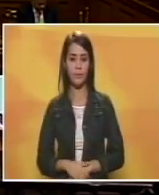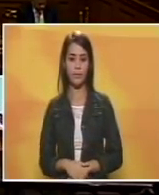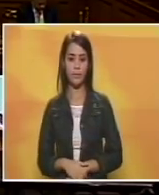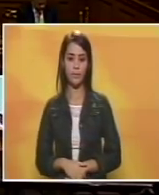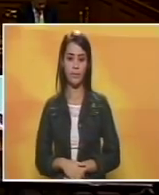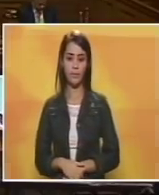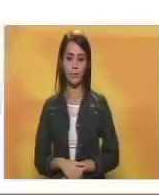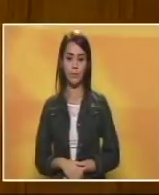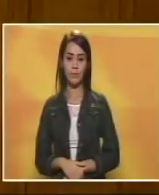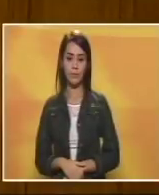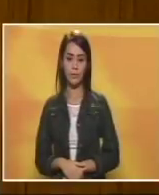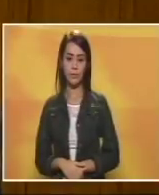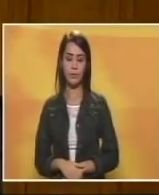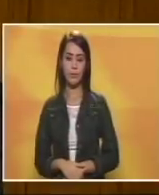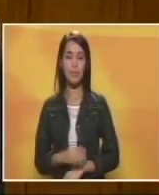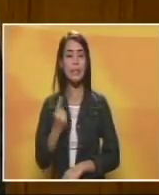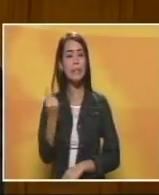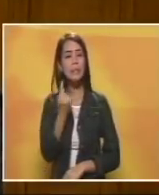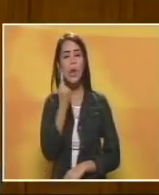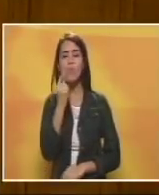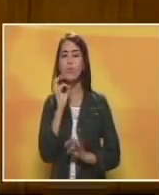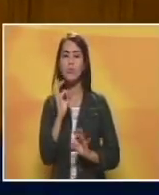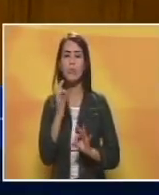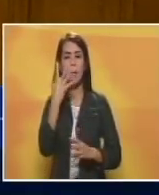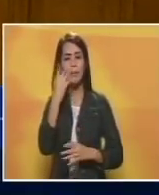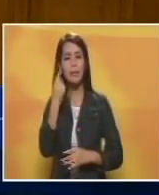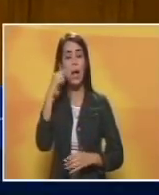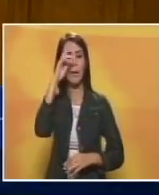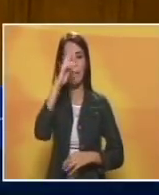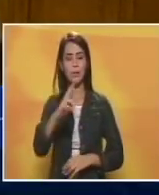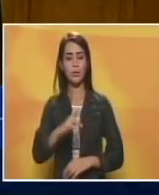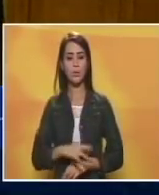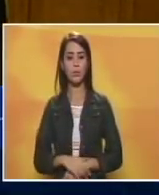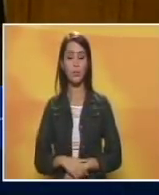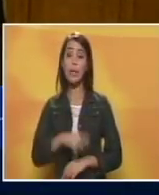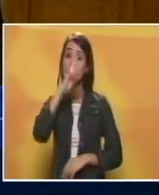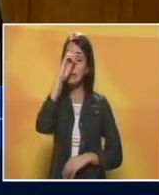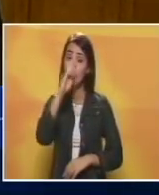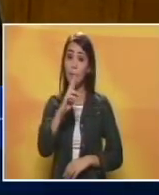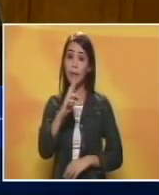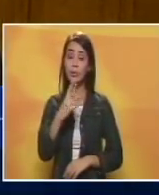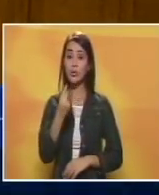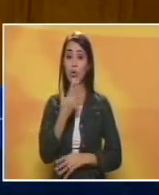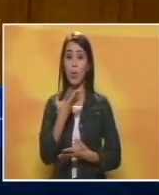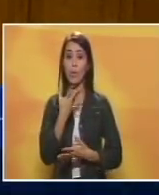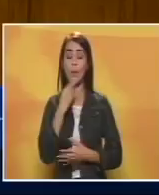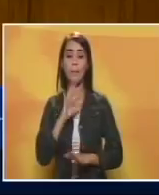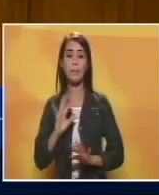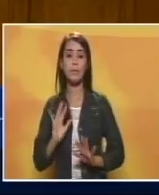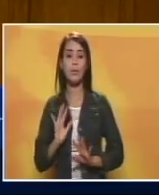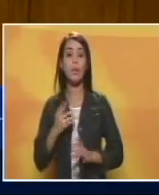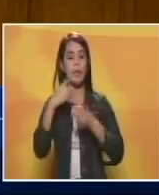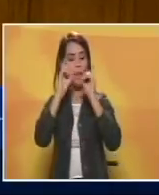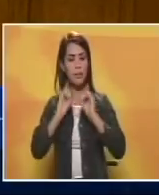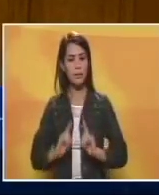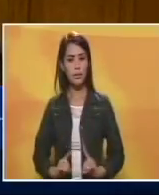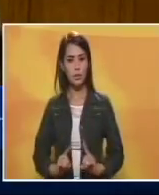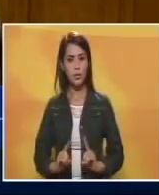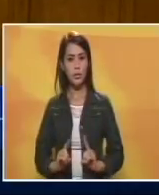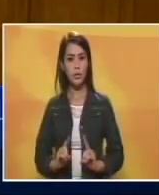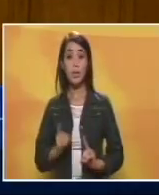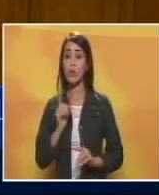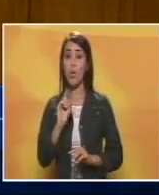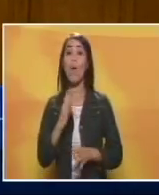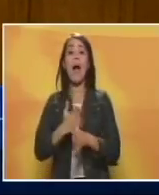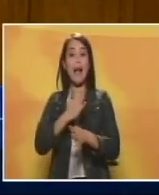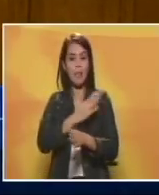dijo. La única vía para el entendimiento es el respeto, y el respeto no luego de las decisiones, sino previo a